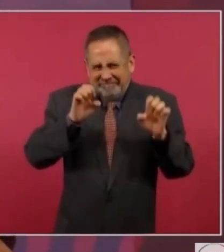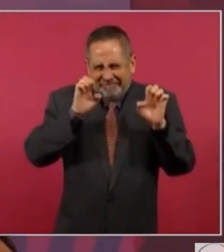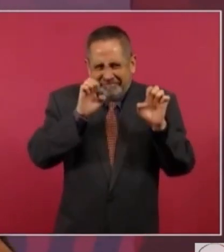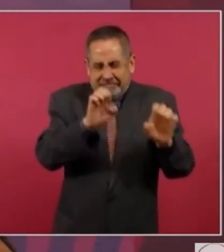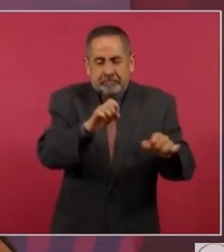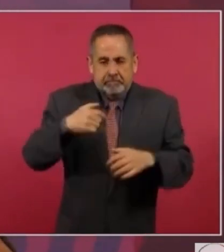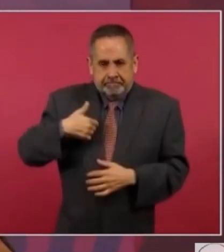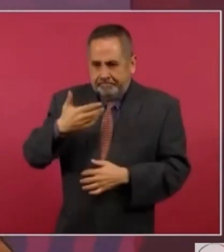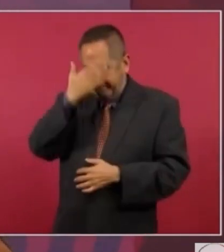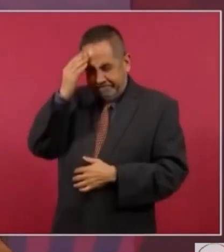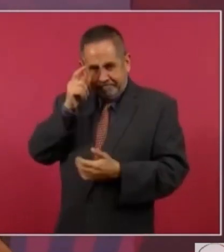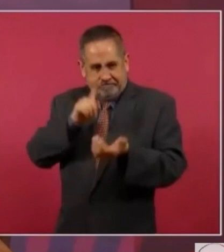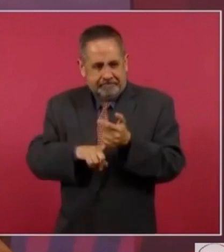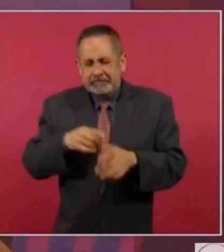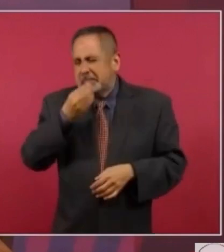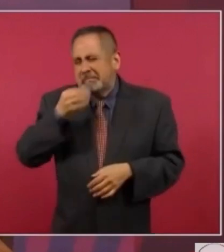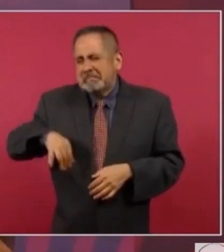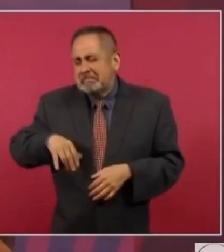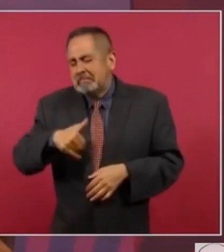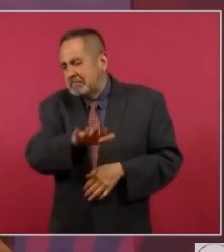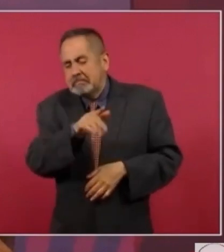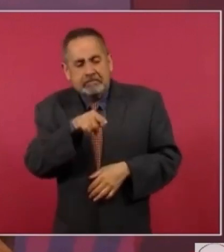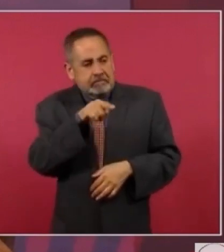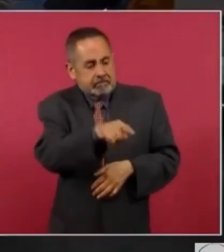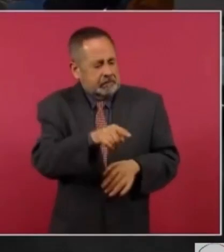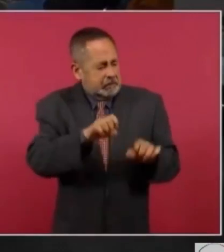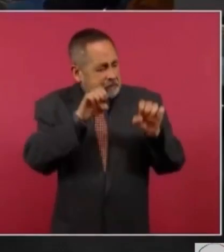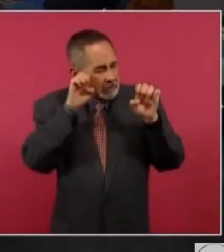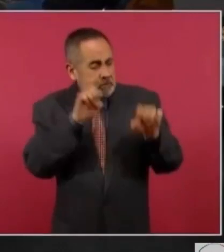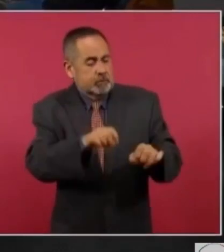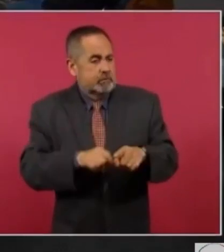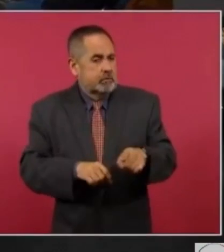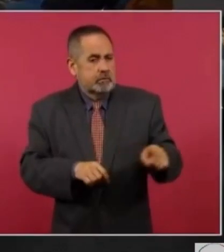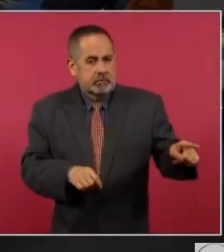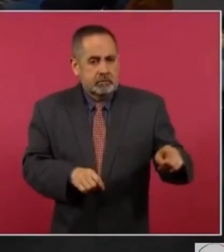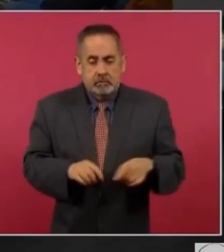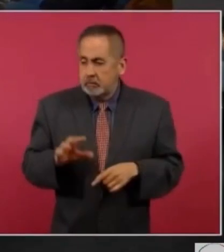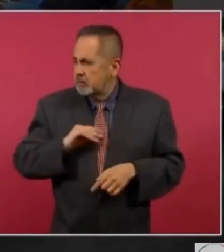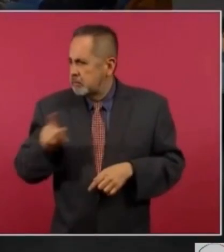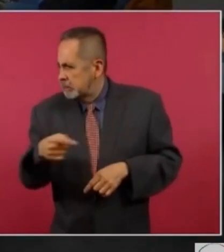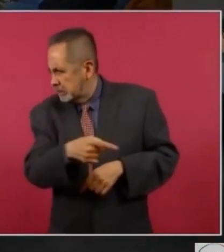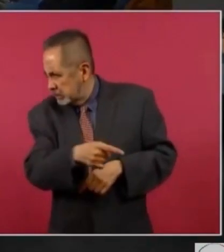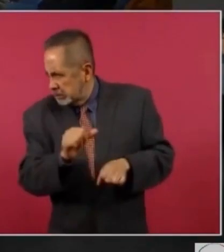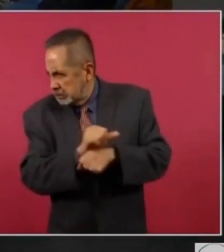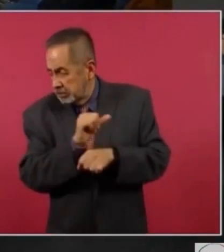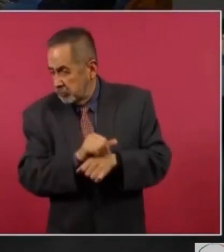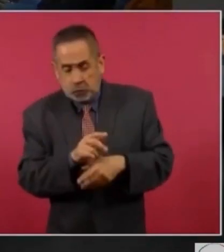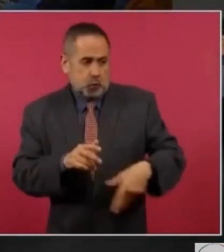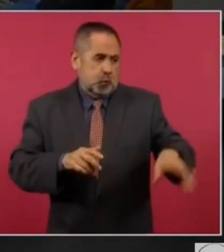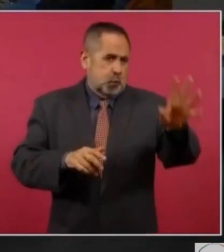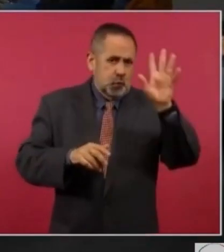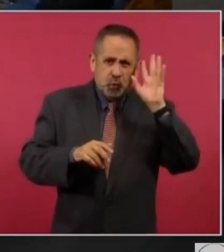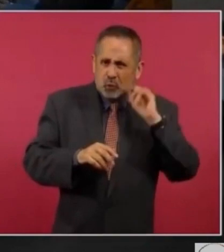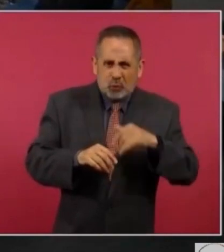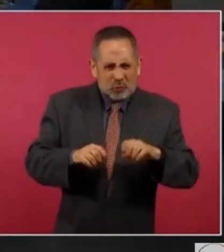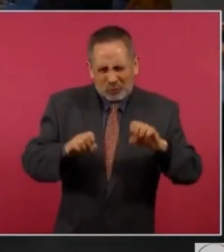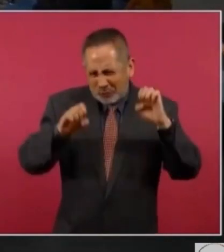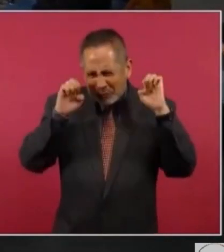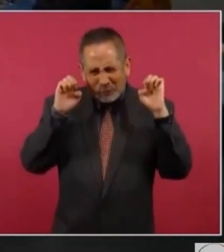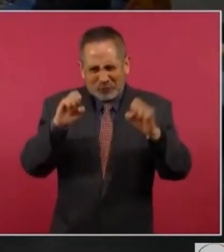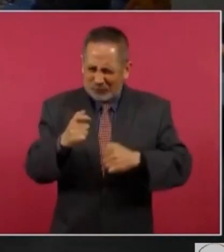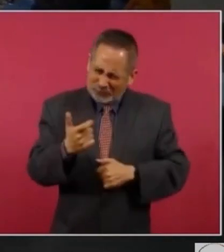sé, ni me interesa, pero alguna gente que le he preguntado, ¿y este? No,